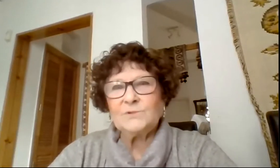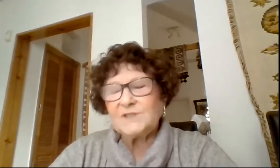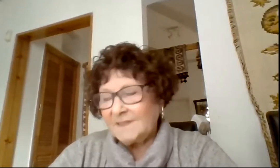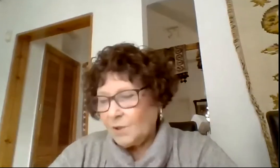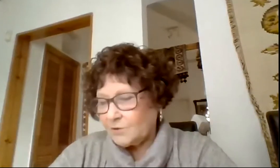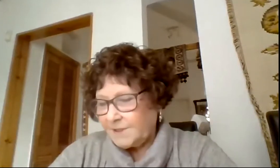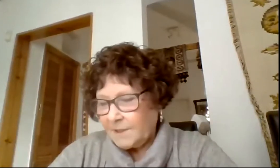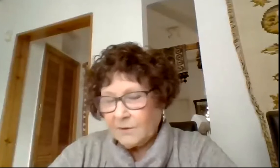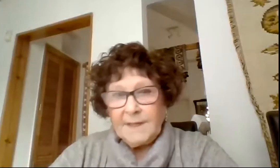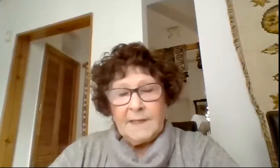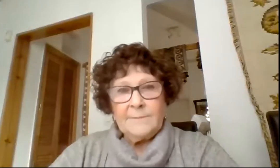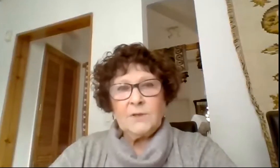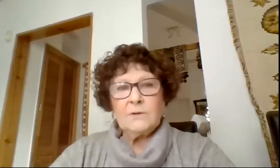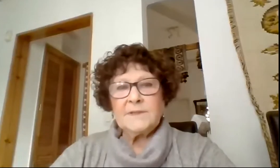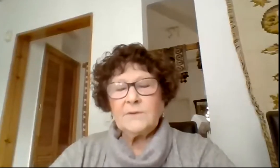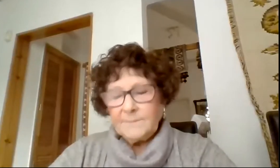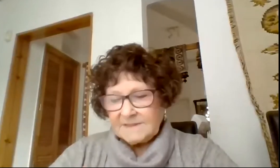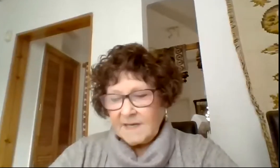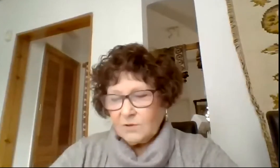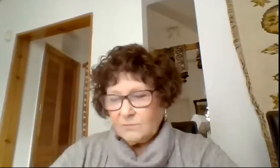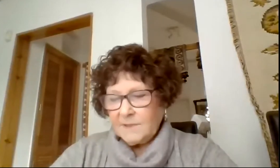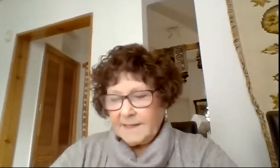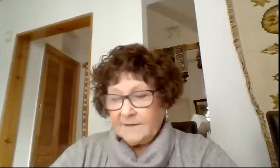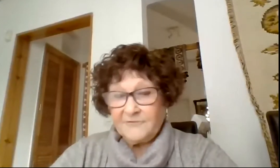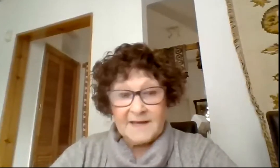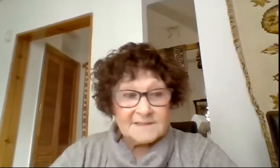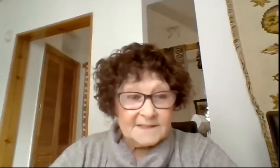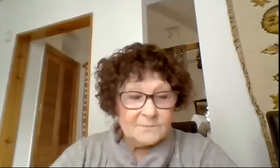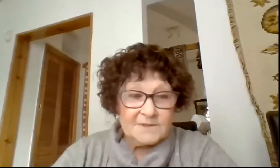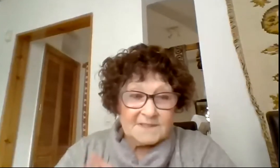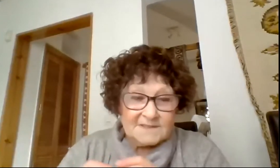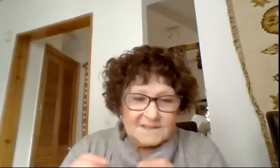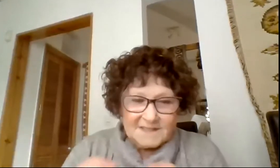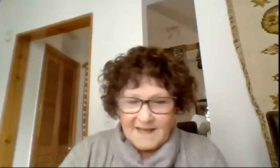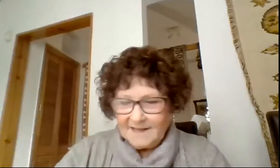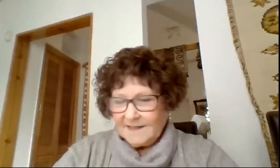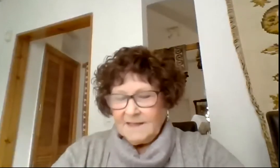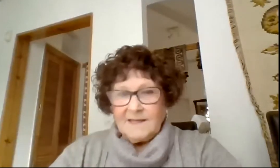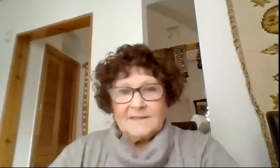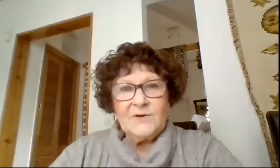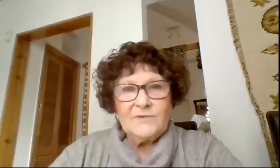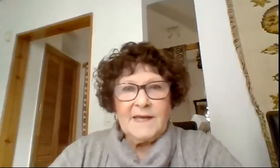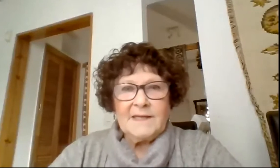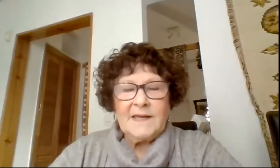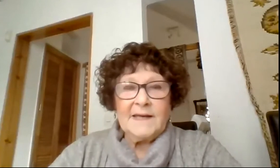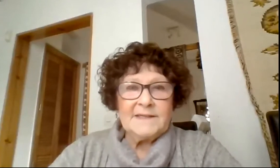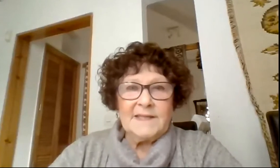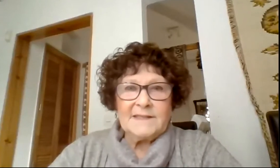aprendí muchísimo contigo. Pero quiero empezar con una frase muy sencillita de